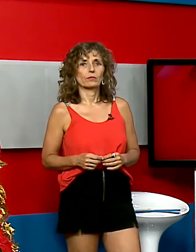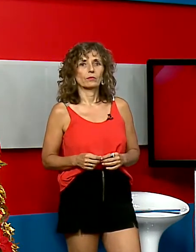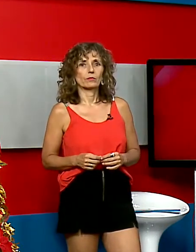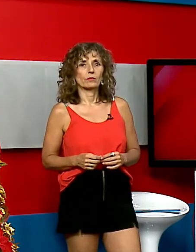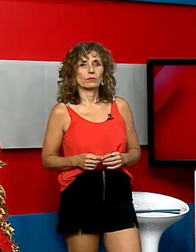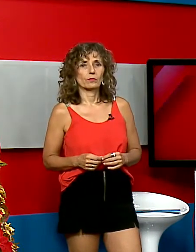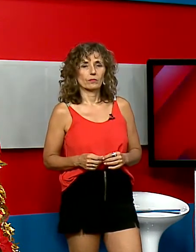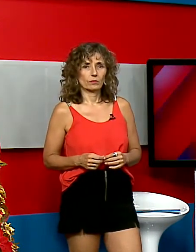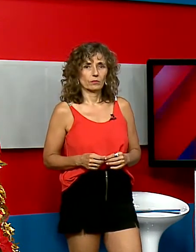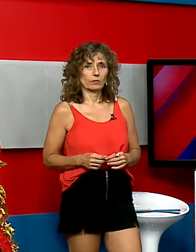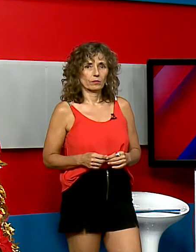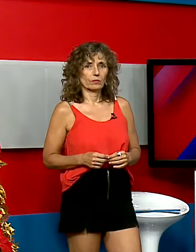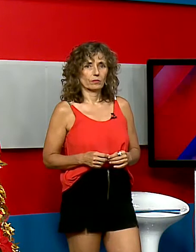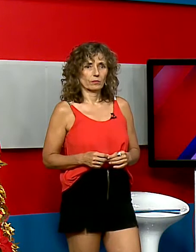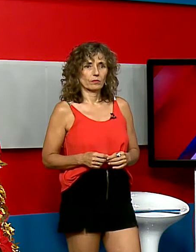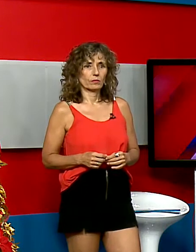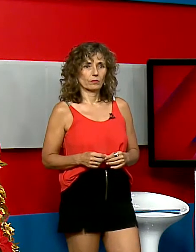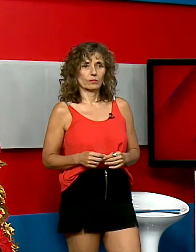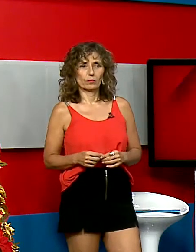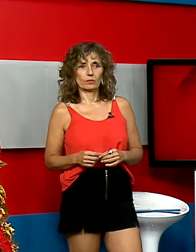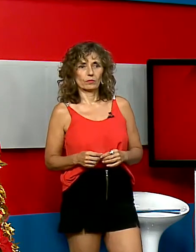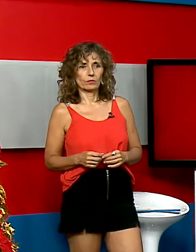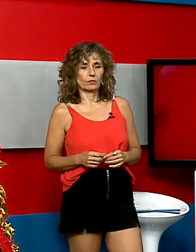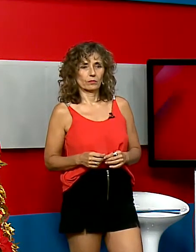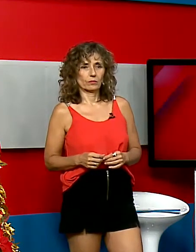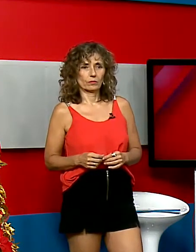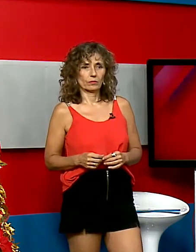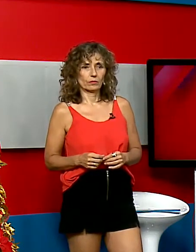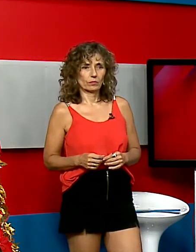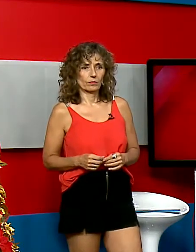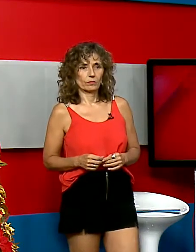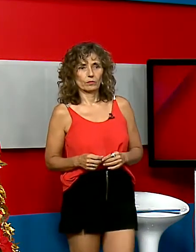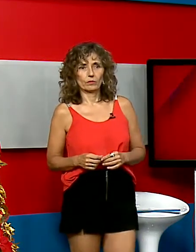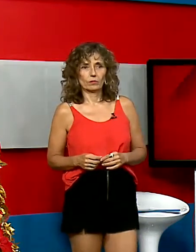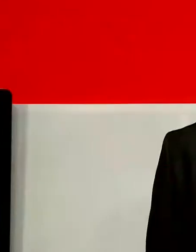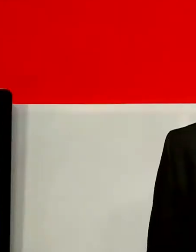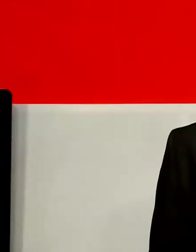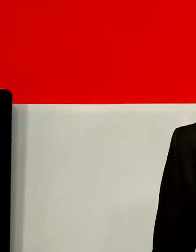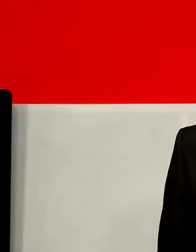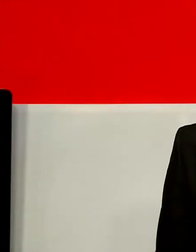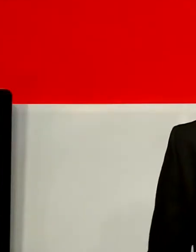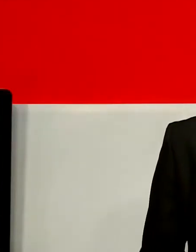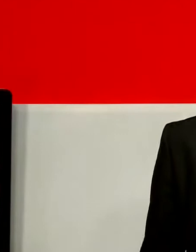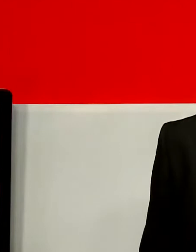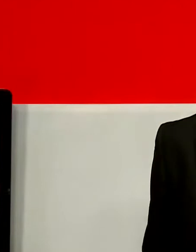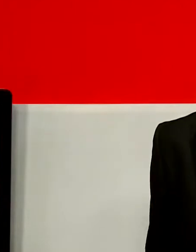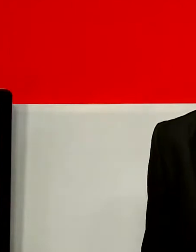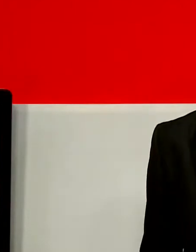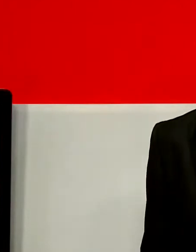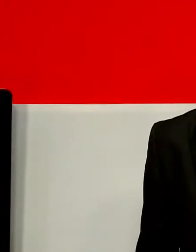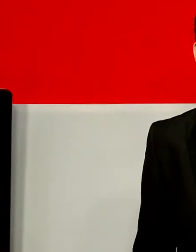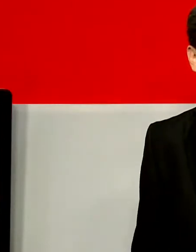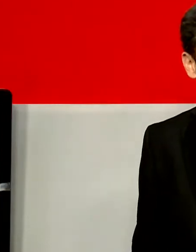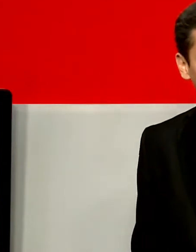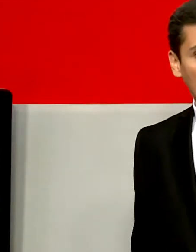atención. Hubo una baja en las denuncias, entonces allí se produjo un llamado de atención por parte de las autoridades para que los padres y las madres